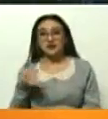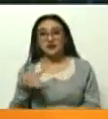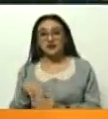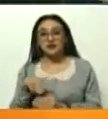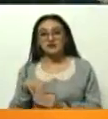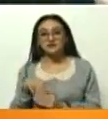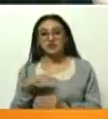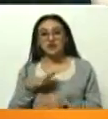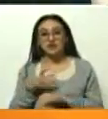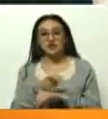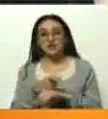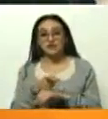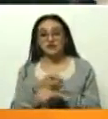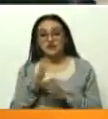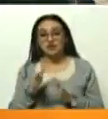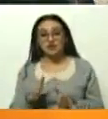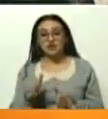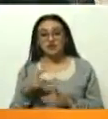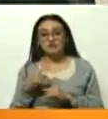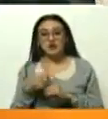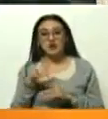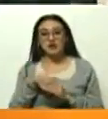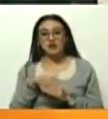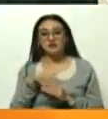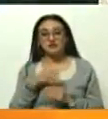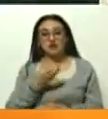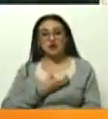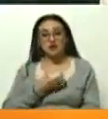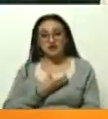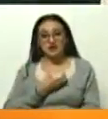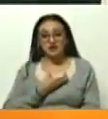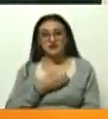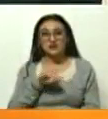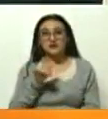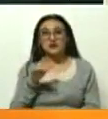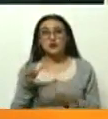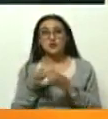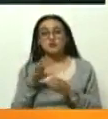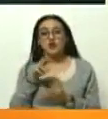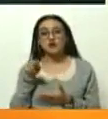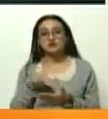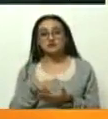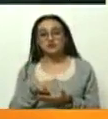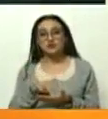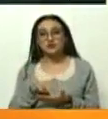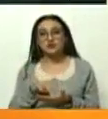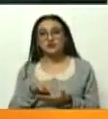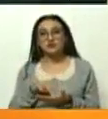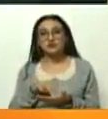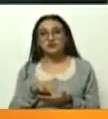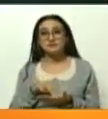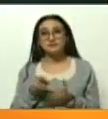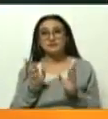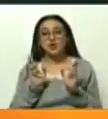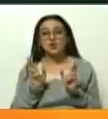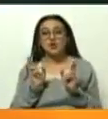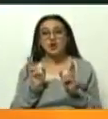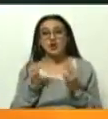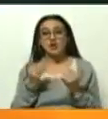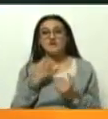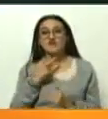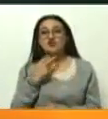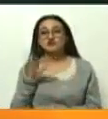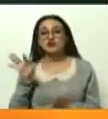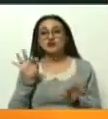elecciones de gobernadores, elecciones de alcaldes y el Parlamento Nacional. Yo quiero que también podamos tener un vocero